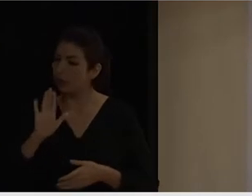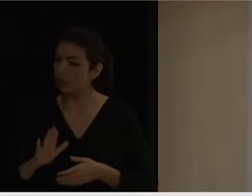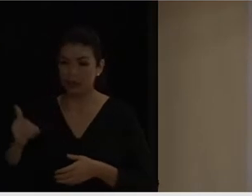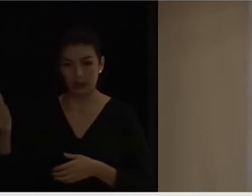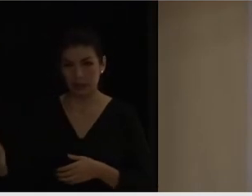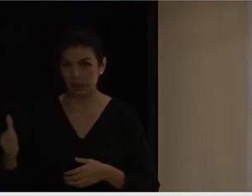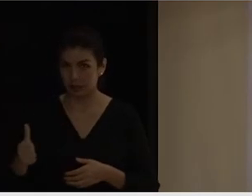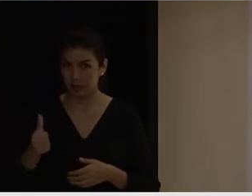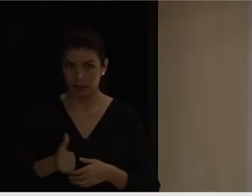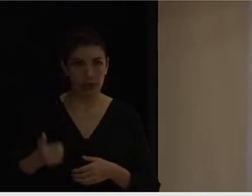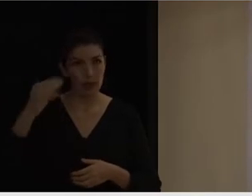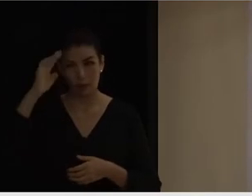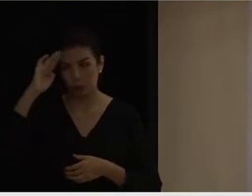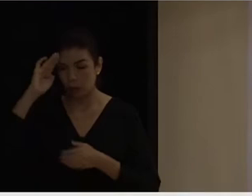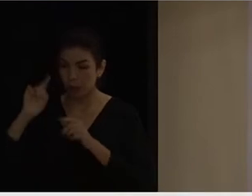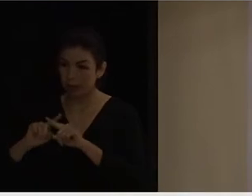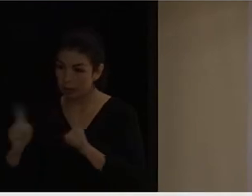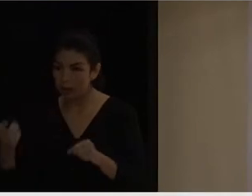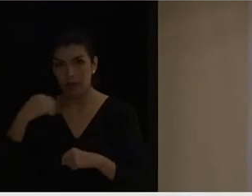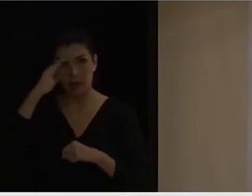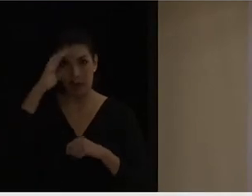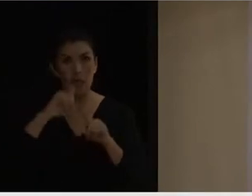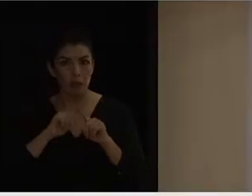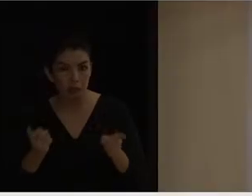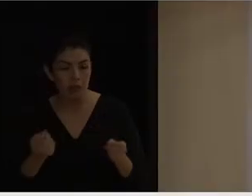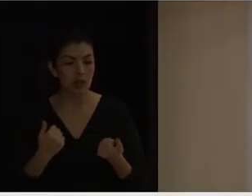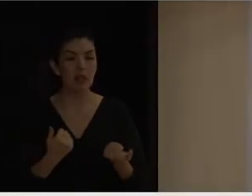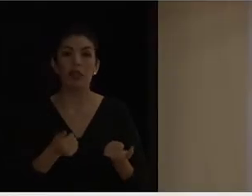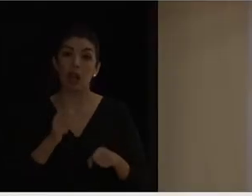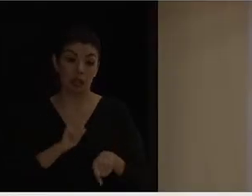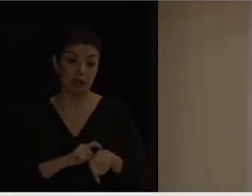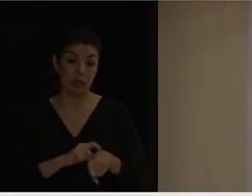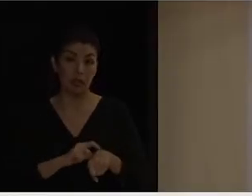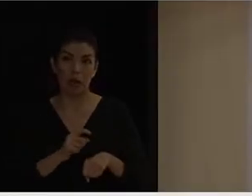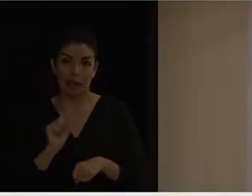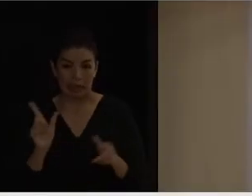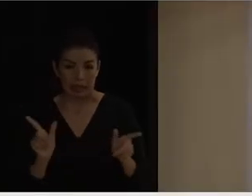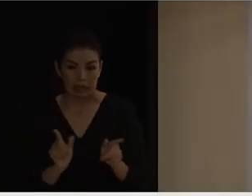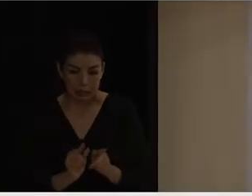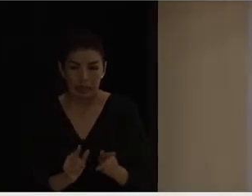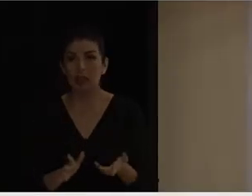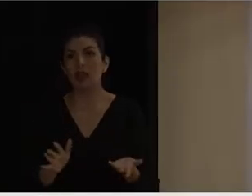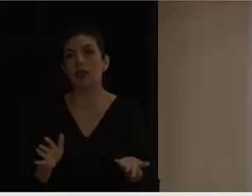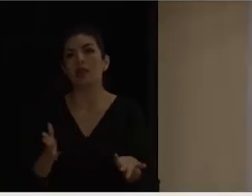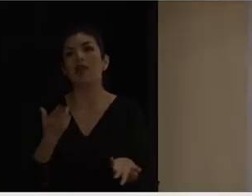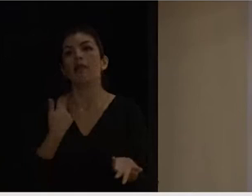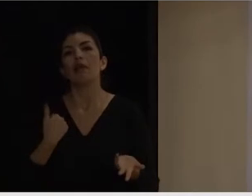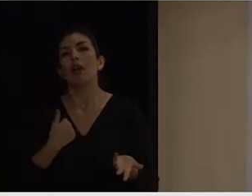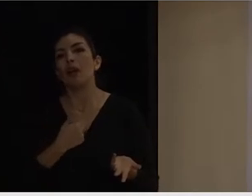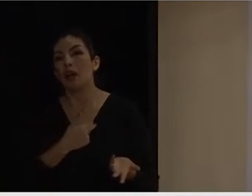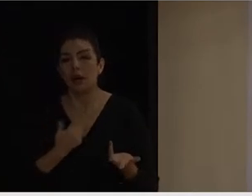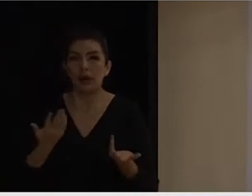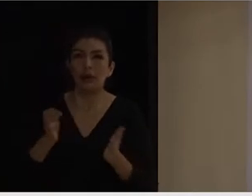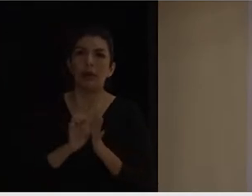ser muy, muy breve, porque pues es poco el tiempo, ¿no? Entonces, pues desde luego, bueno, hay una diversidad de enfoques muy claro, el clásico, ¿no? Donde empieza